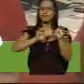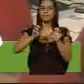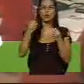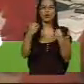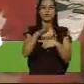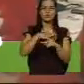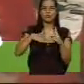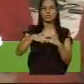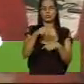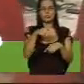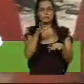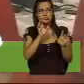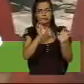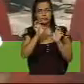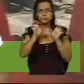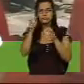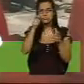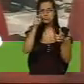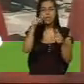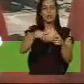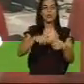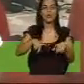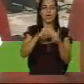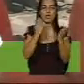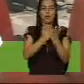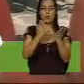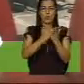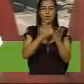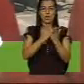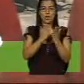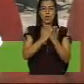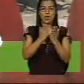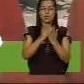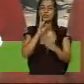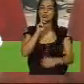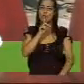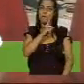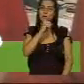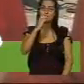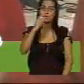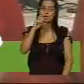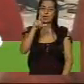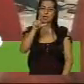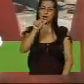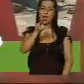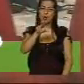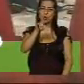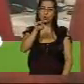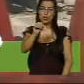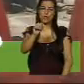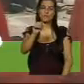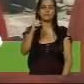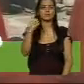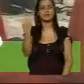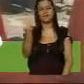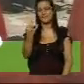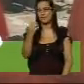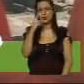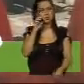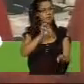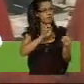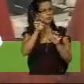situación acá en la Escuela Bolivariana Claudio Feliciano y realmente ha habido una